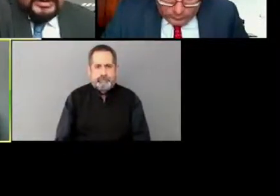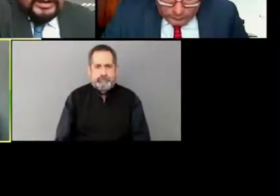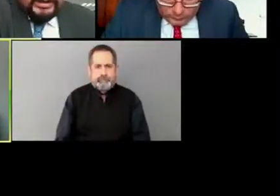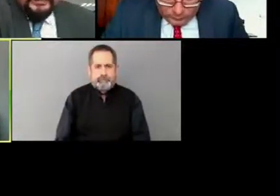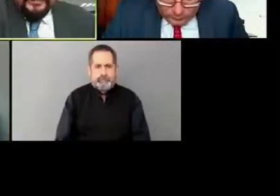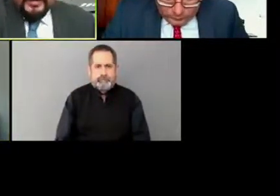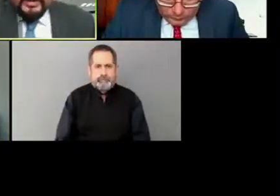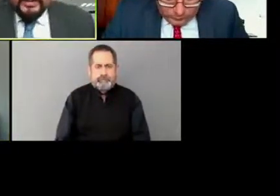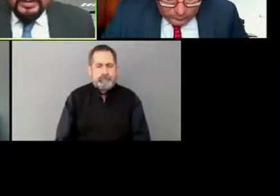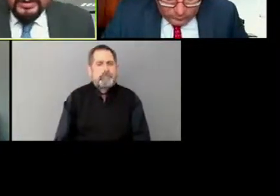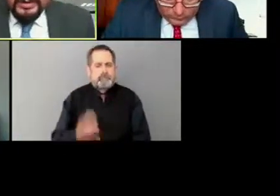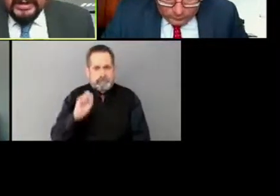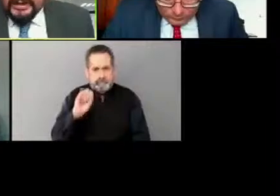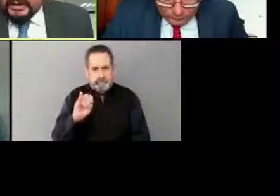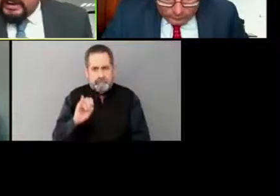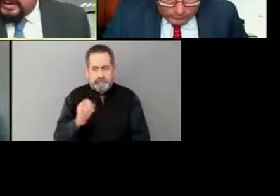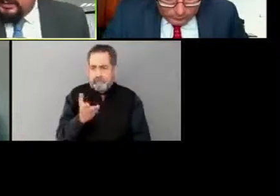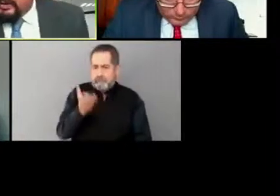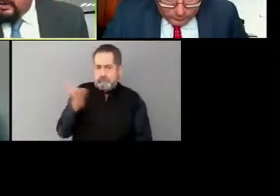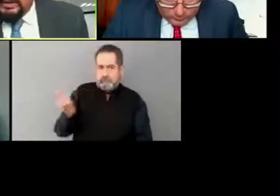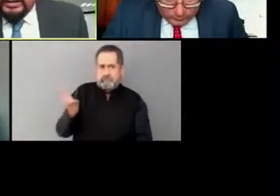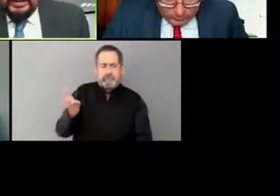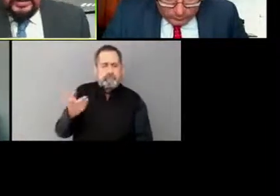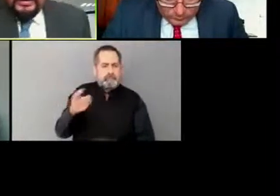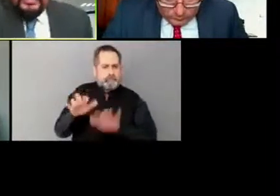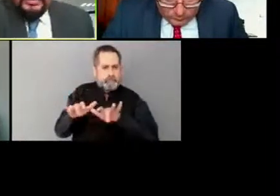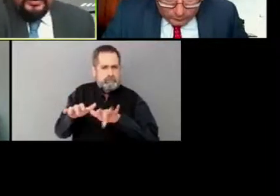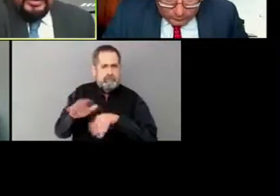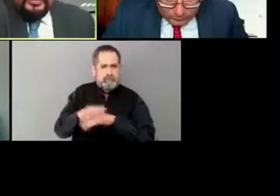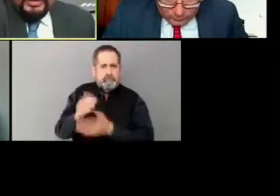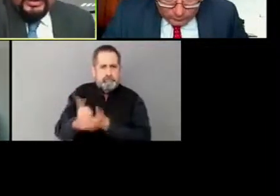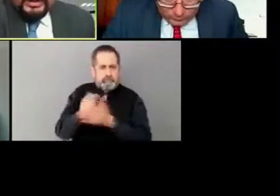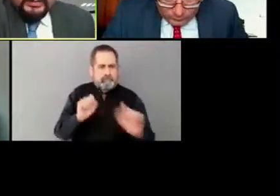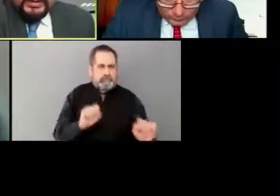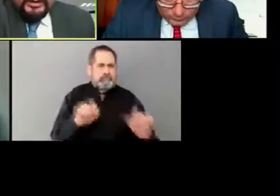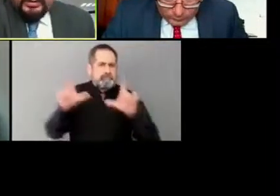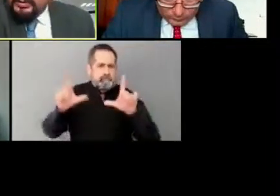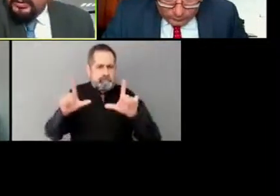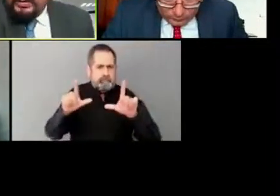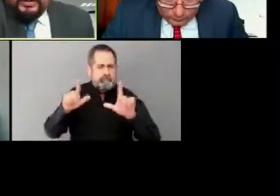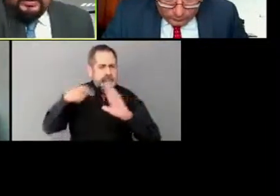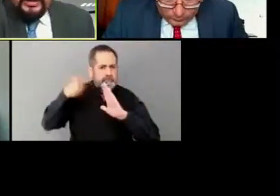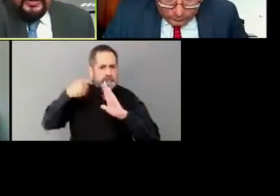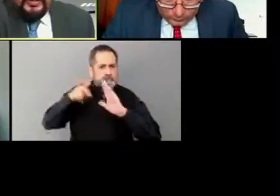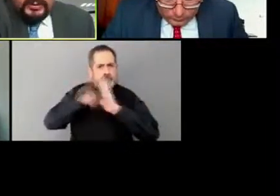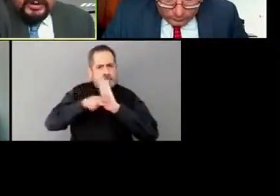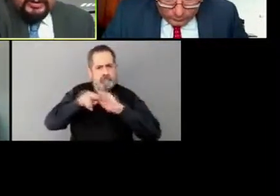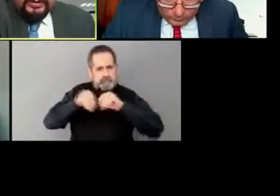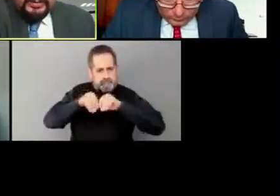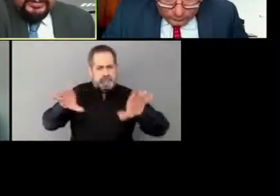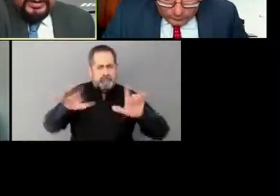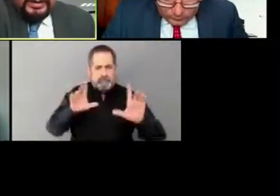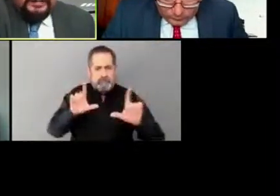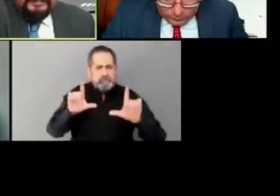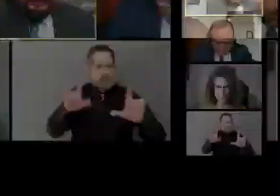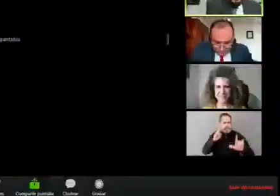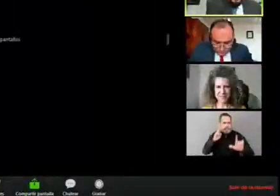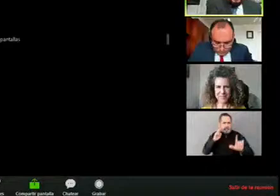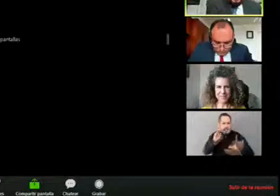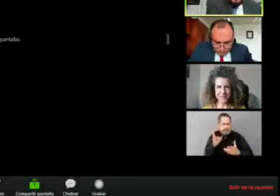Sí, magistrada, solicitaría al área de sistemas que nos apoye con la transmisión del promocional